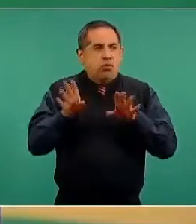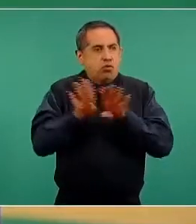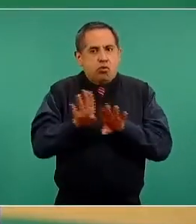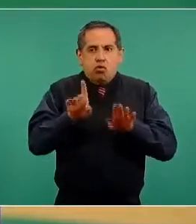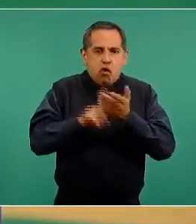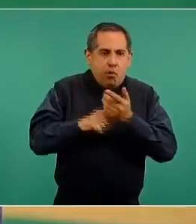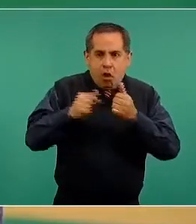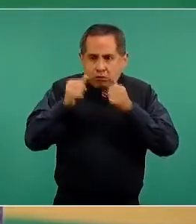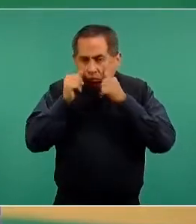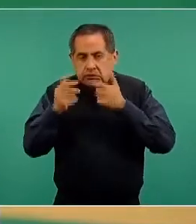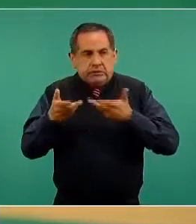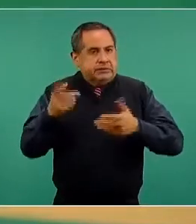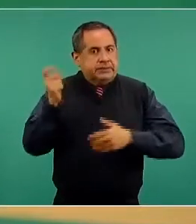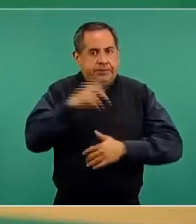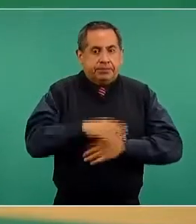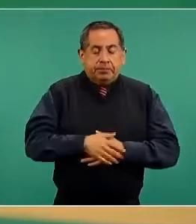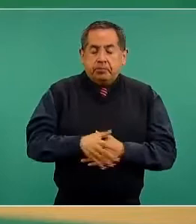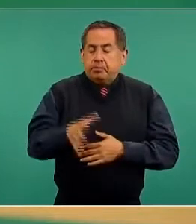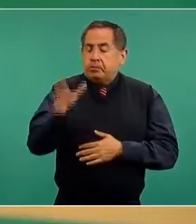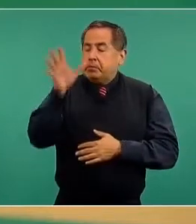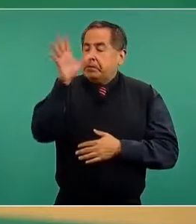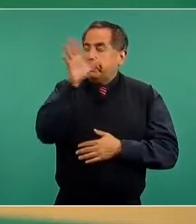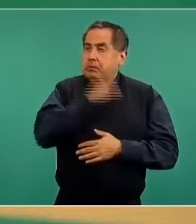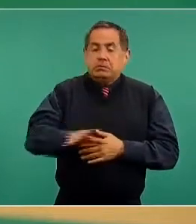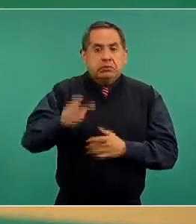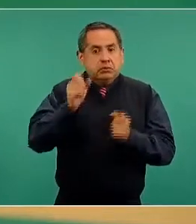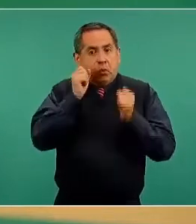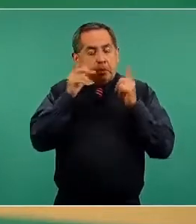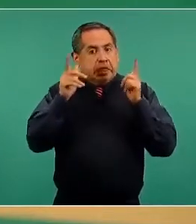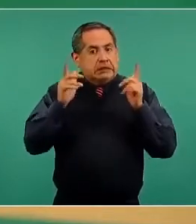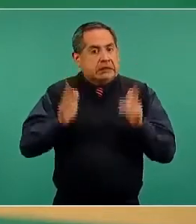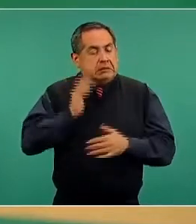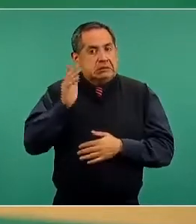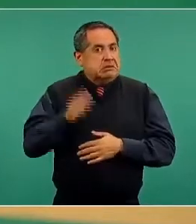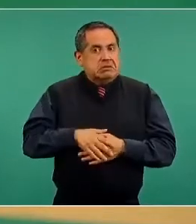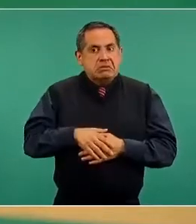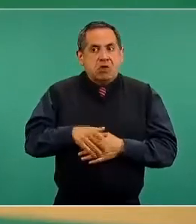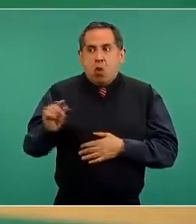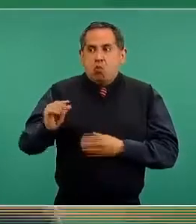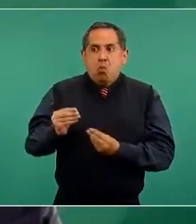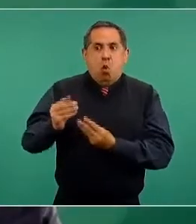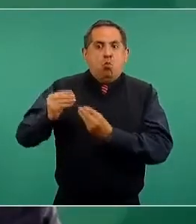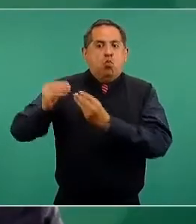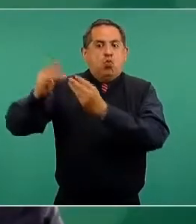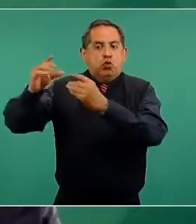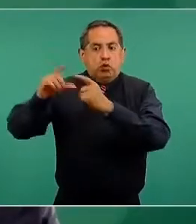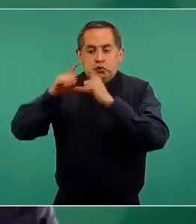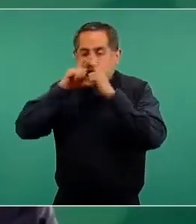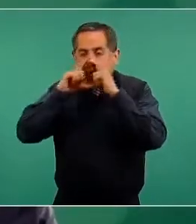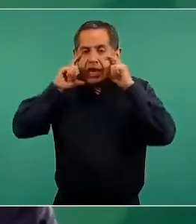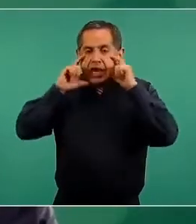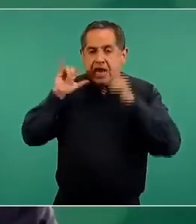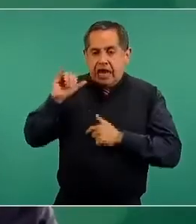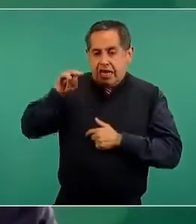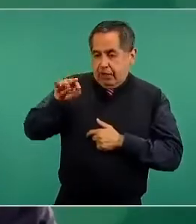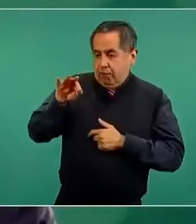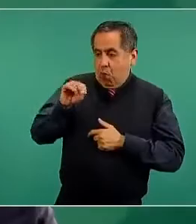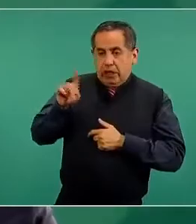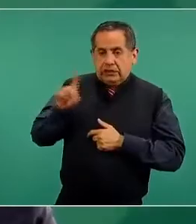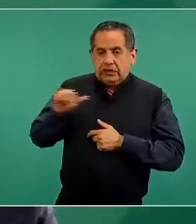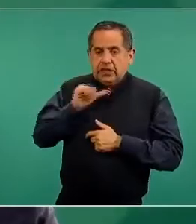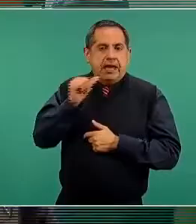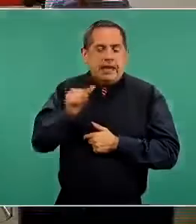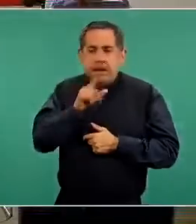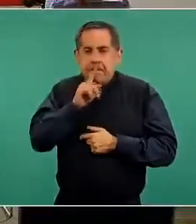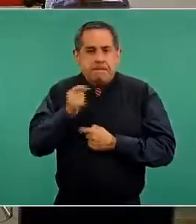de atención. Para sorpresa de muchos, no tuvimos esa exacerbación o ese periodo estacional de la influenza, ha